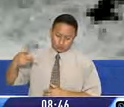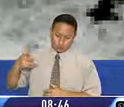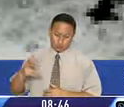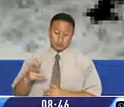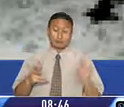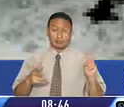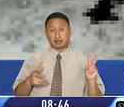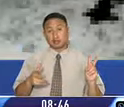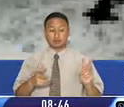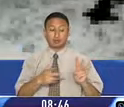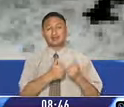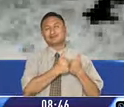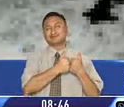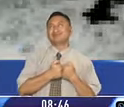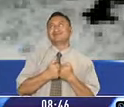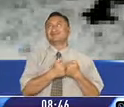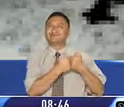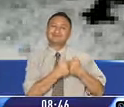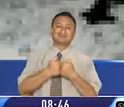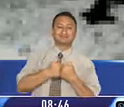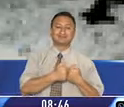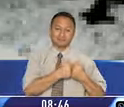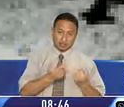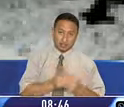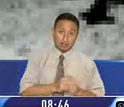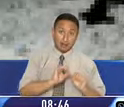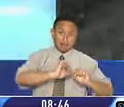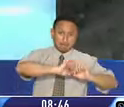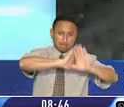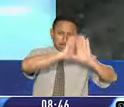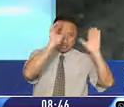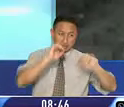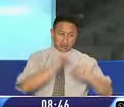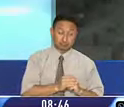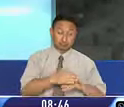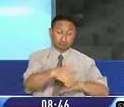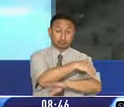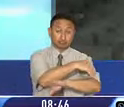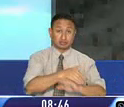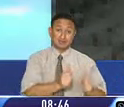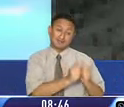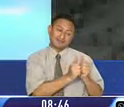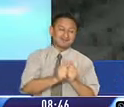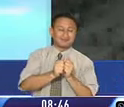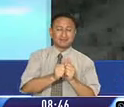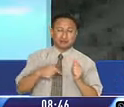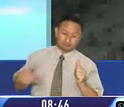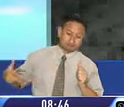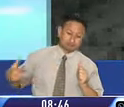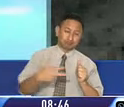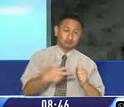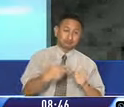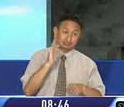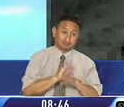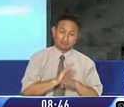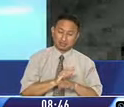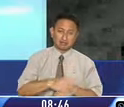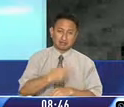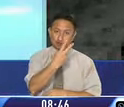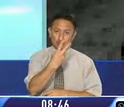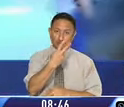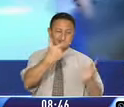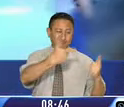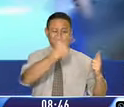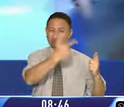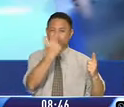de enamorados cuando caminaban en horas de la madrugada por una de las calles. Los sicarios al parecer no quisieron dejar testigos y